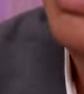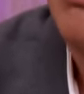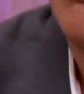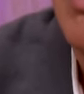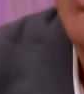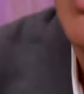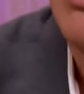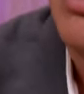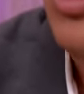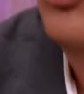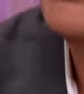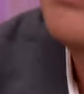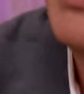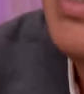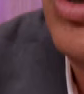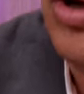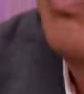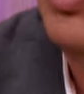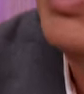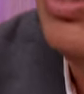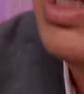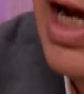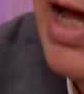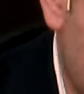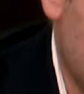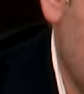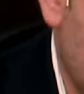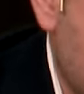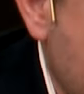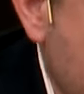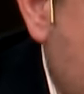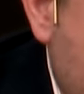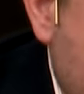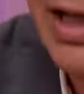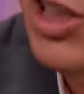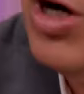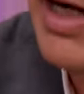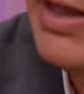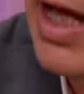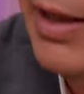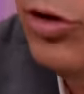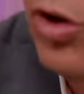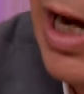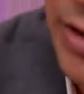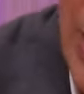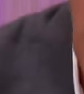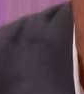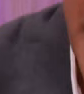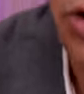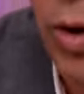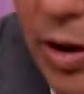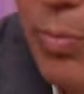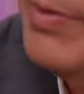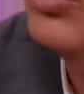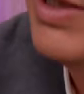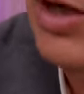es el que tiene ha Pon los pantalones No ya está pedido lo pidió desde la época de de El señor larreta dentro de la del cumplimiento